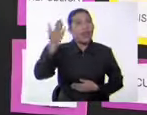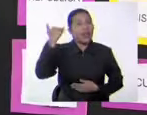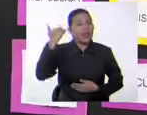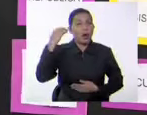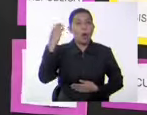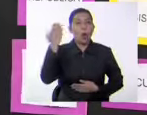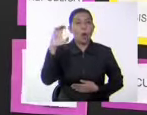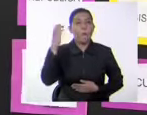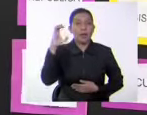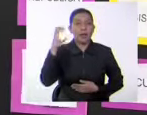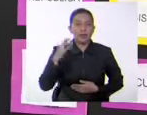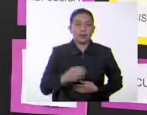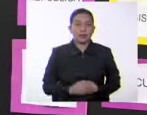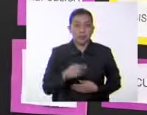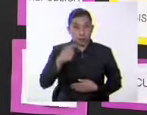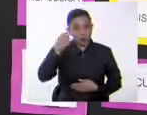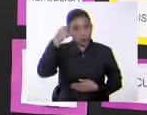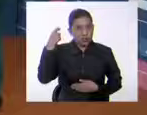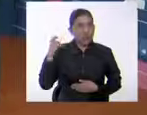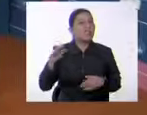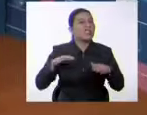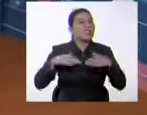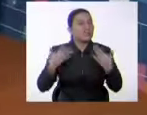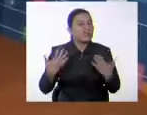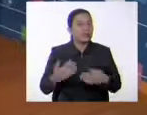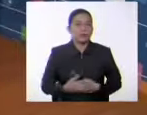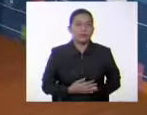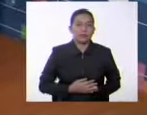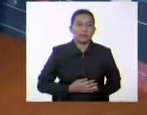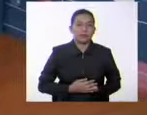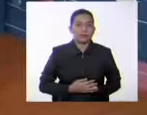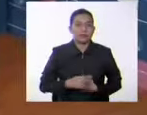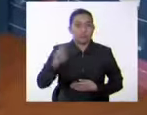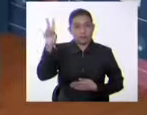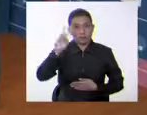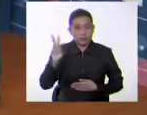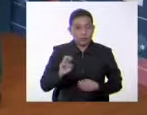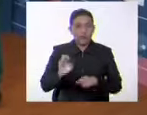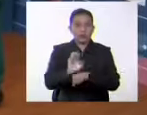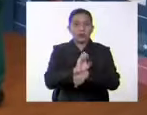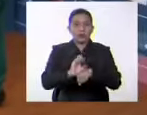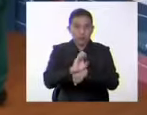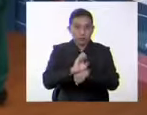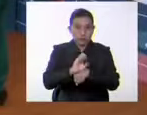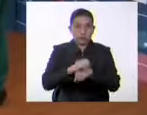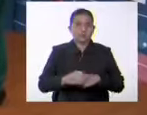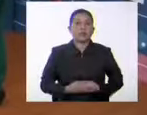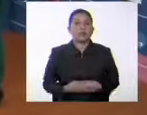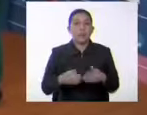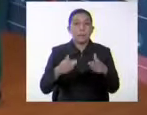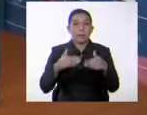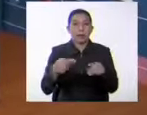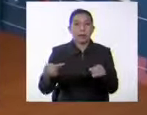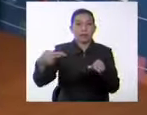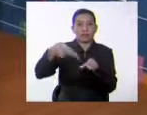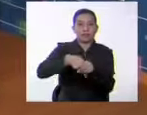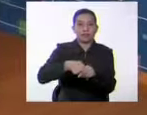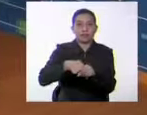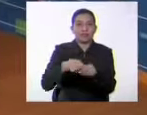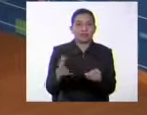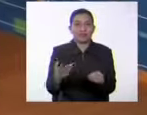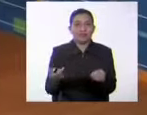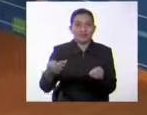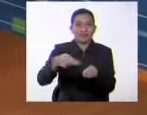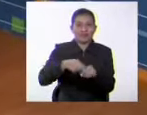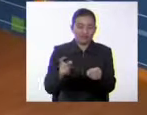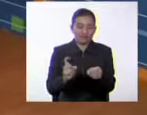recordemos que era Venezuela, Colombia y Ecuador. Entonces Panamá estaba adherida o anexada precisamente a la Gran